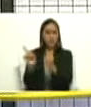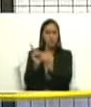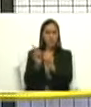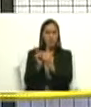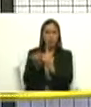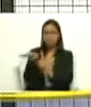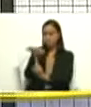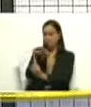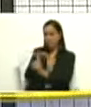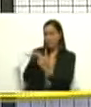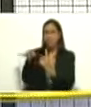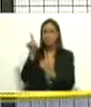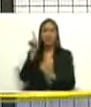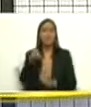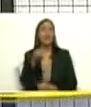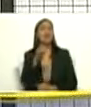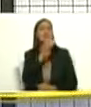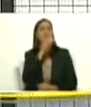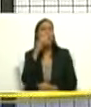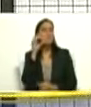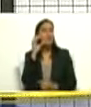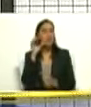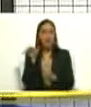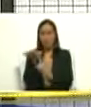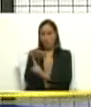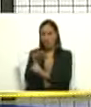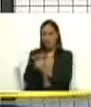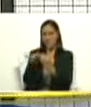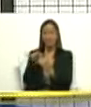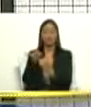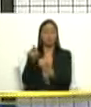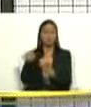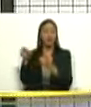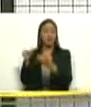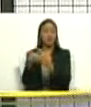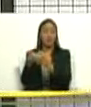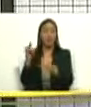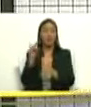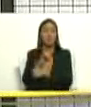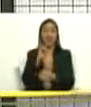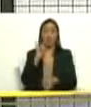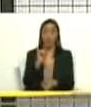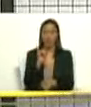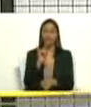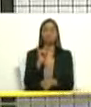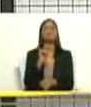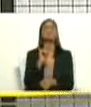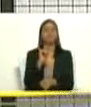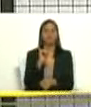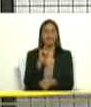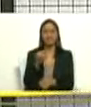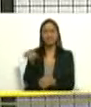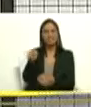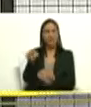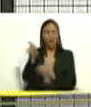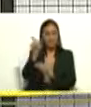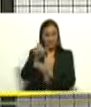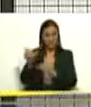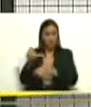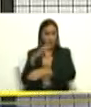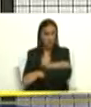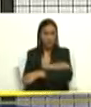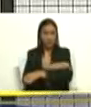agarra el capriles también lo manosea al traidor pero tiene un solo destino secarse